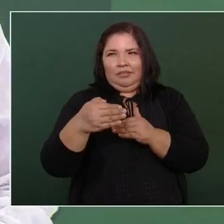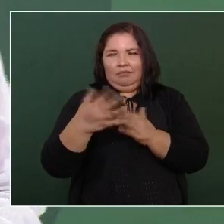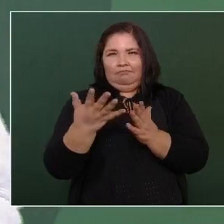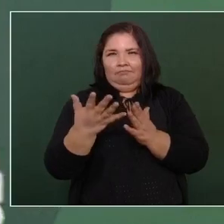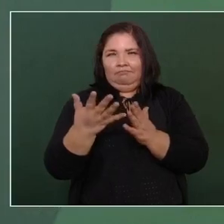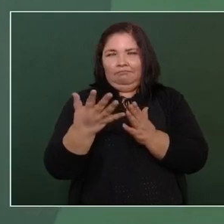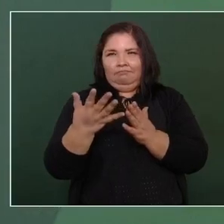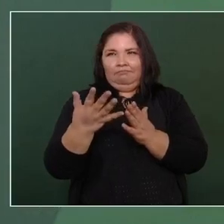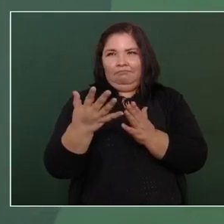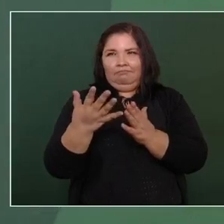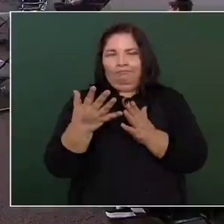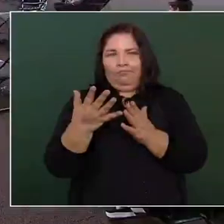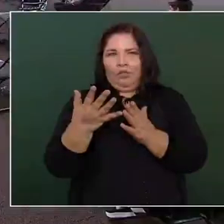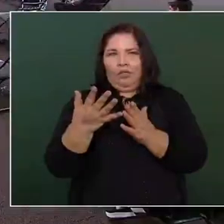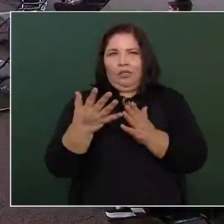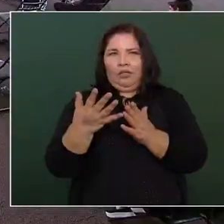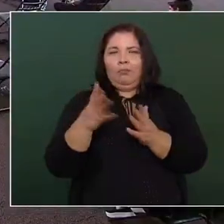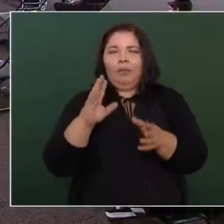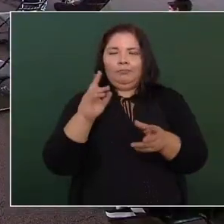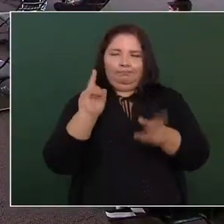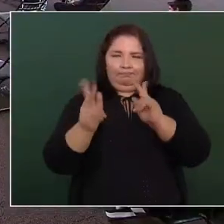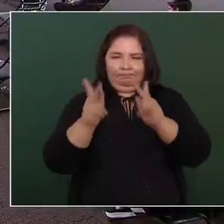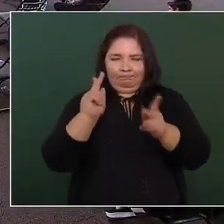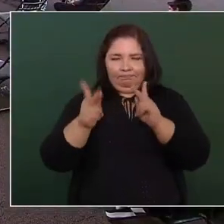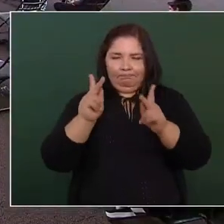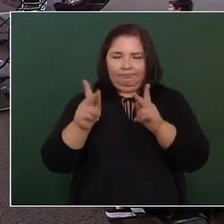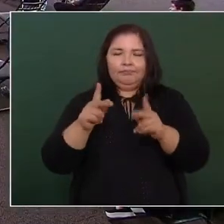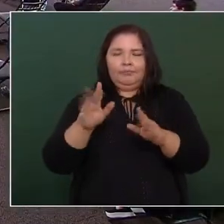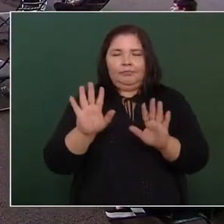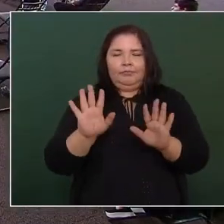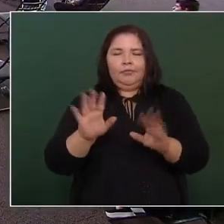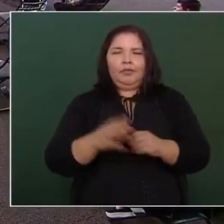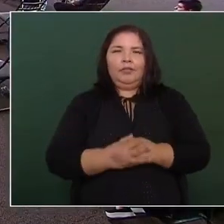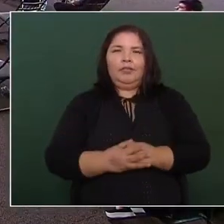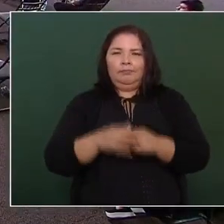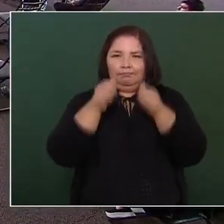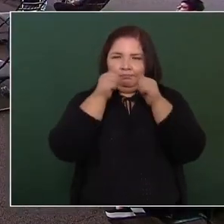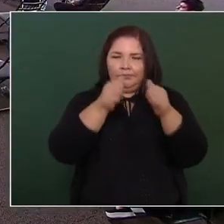más. Lo vamos a tratar, lo vamos a resolver.